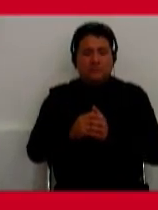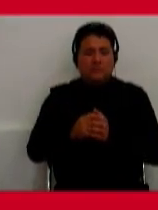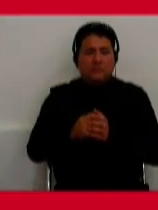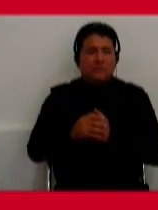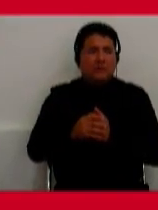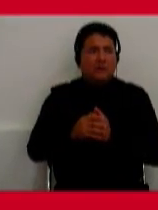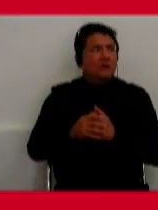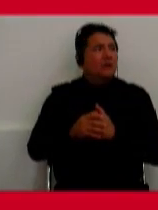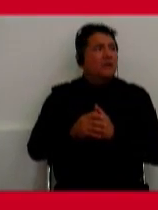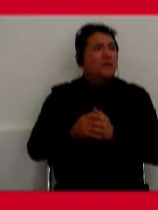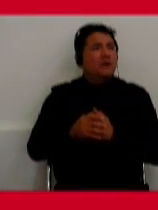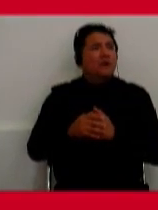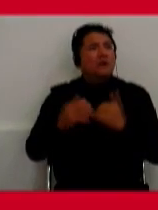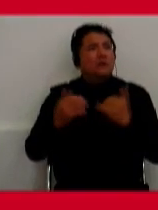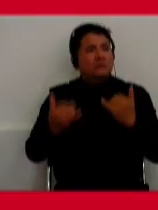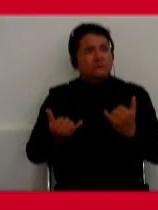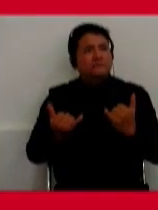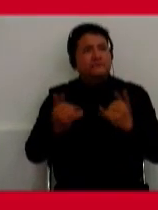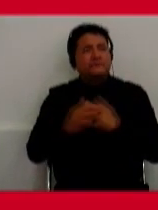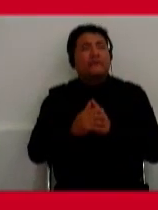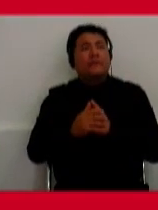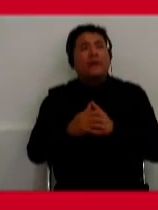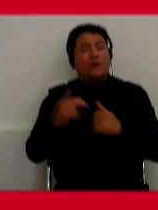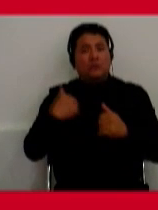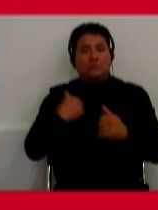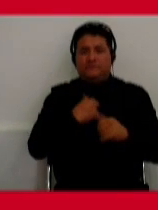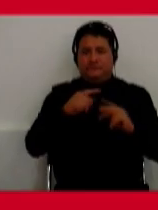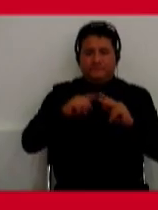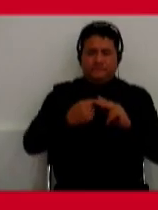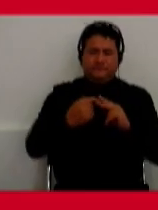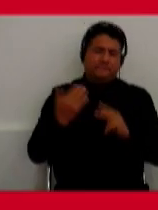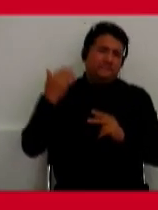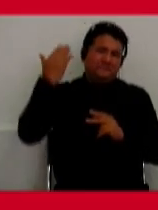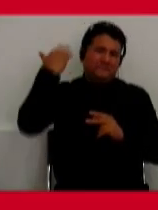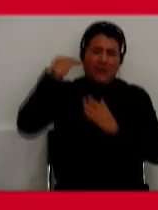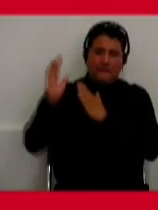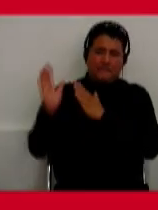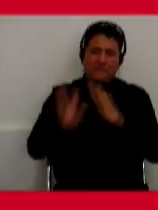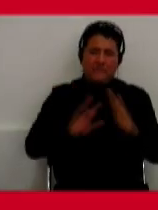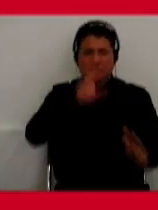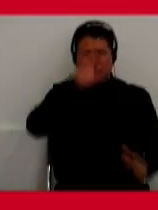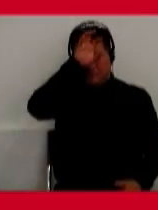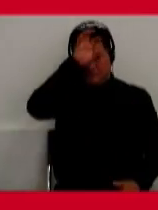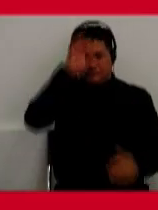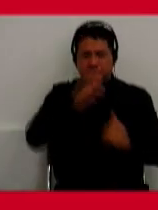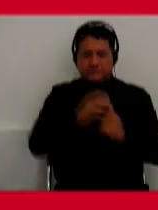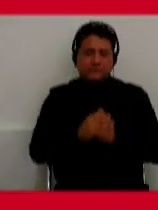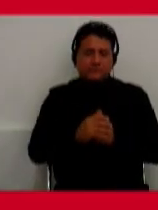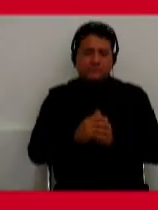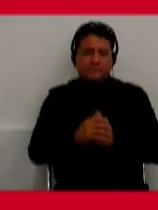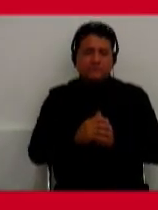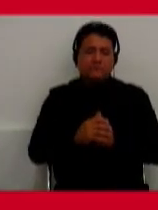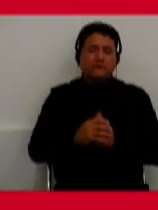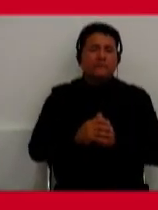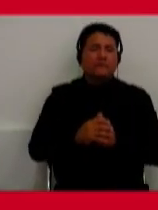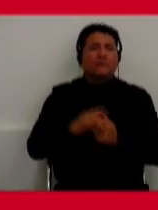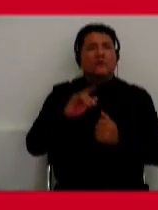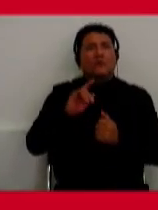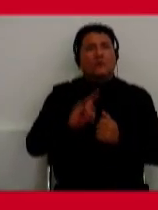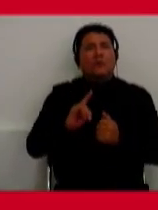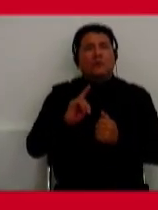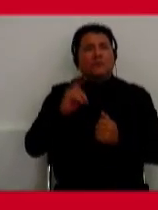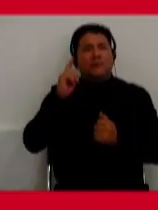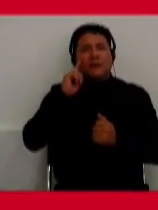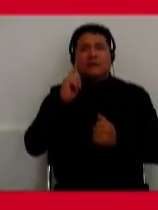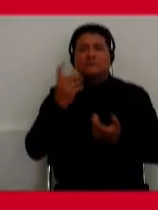Bien, básicamente nosotros iniciamos como plan de mina, hacemos un primer cutoff análisis, usamos un cutoff dinámico, un